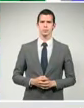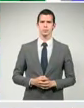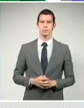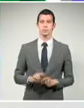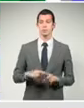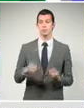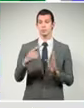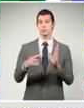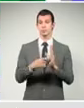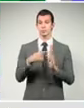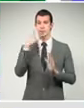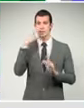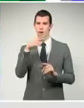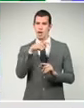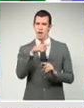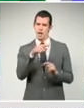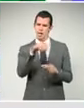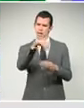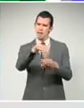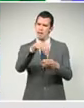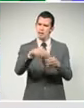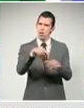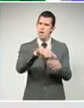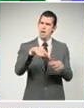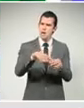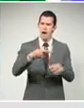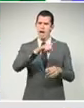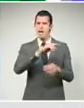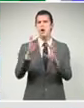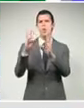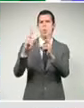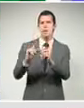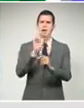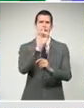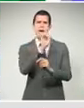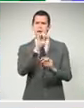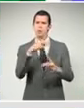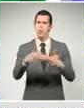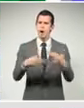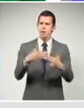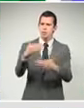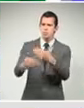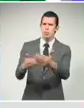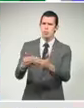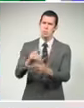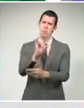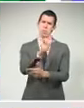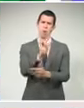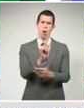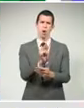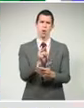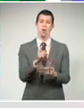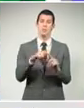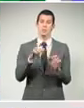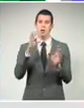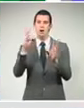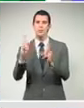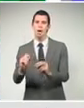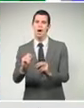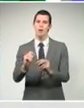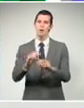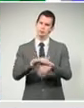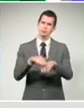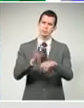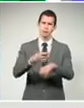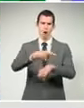el procesamiento de muestras, que ayer fue muy poco el que se realizó, antier, perdón, y que